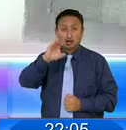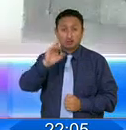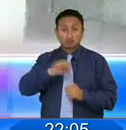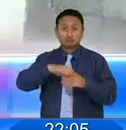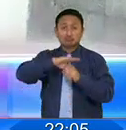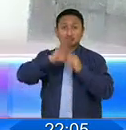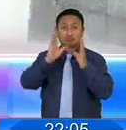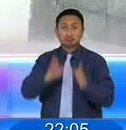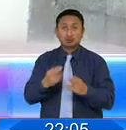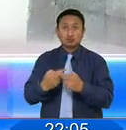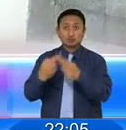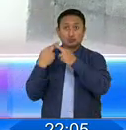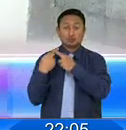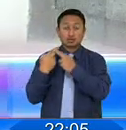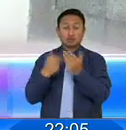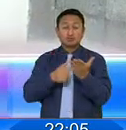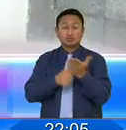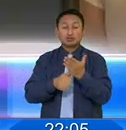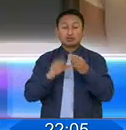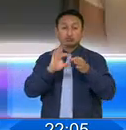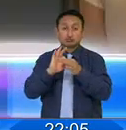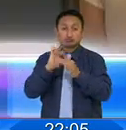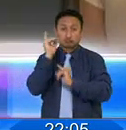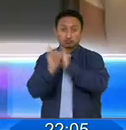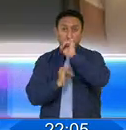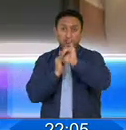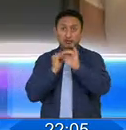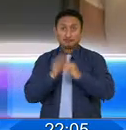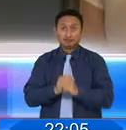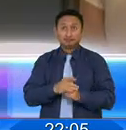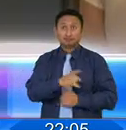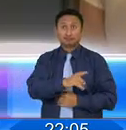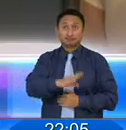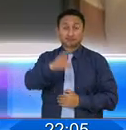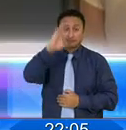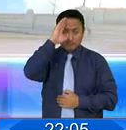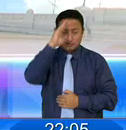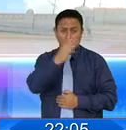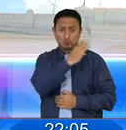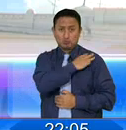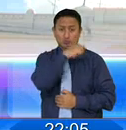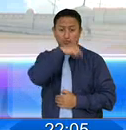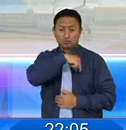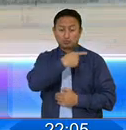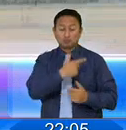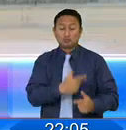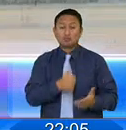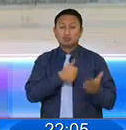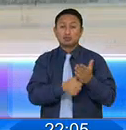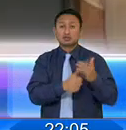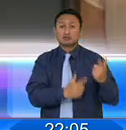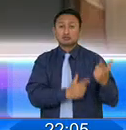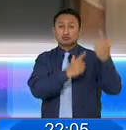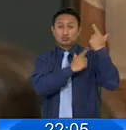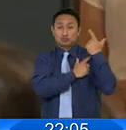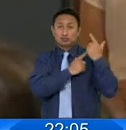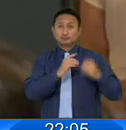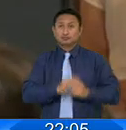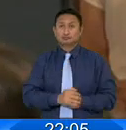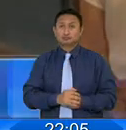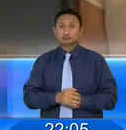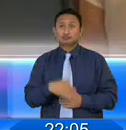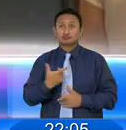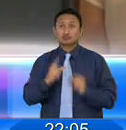del Ministerio de Relaciones Exteriores. El almirante Fernando Donoso estará a cargo del Ministerio de Defensa. La lucha contra